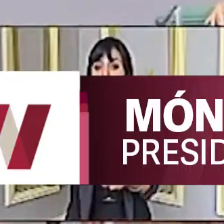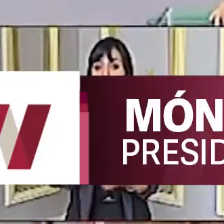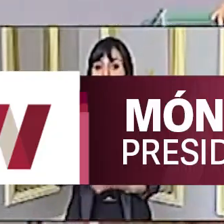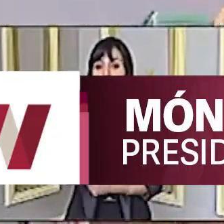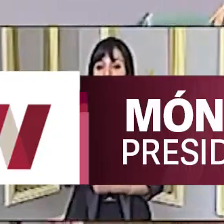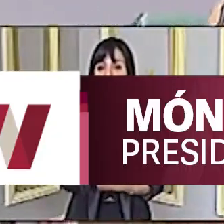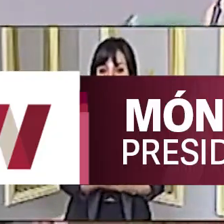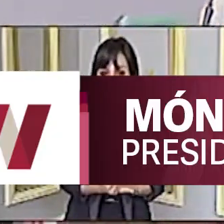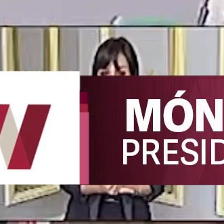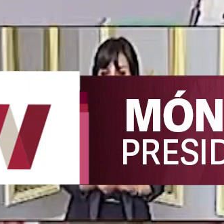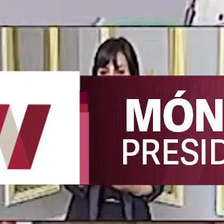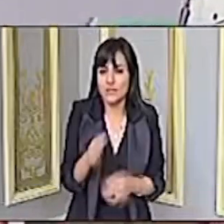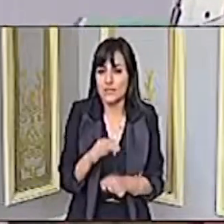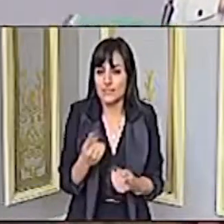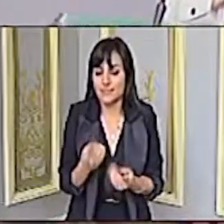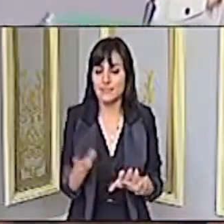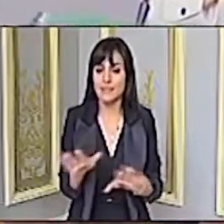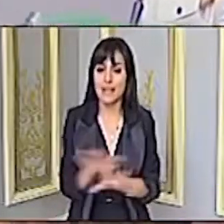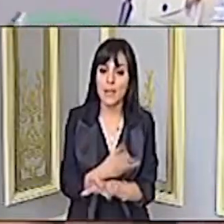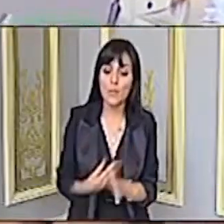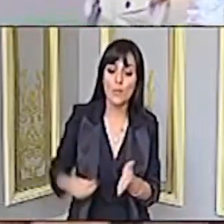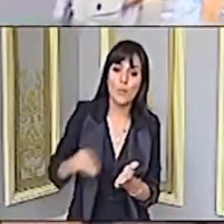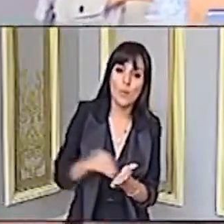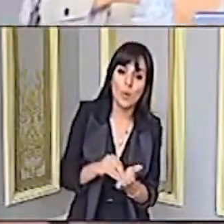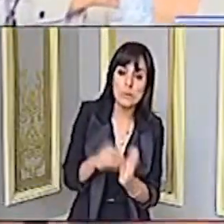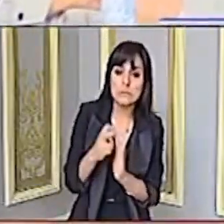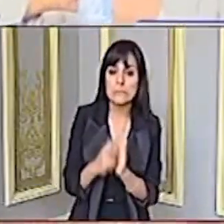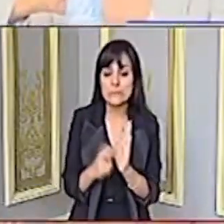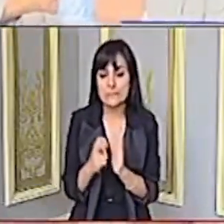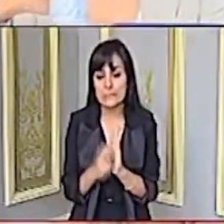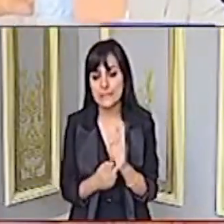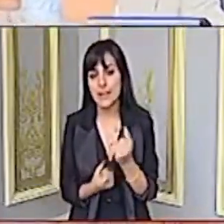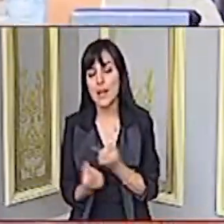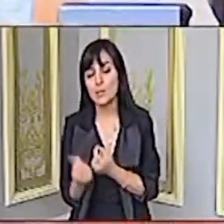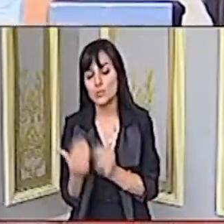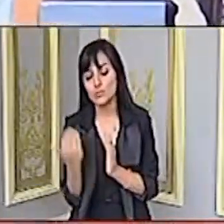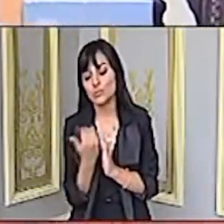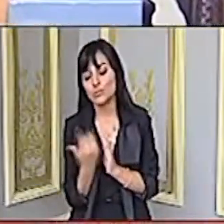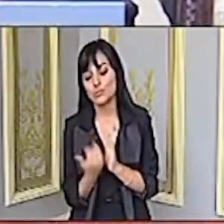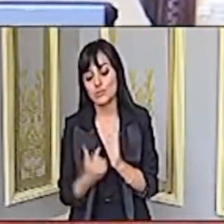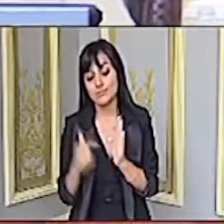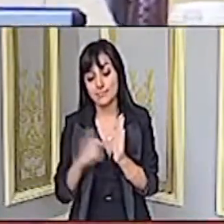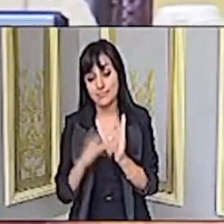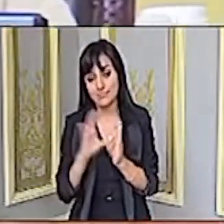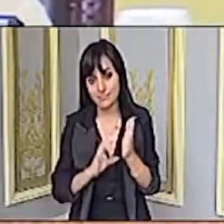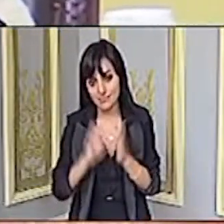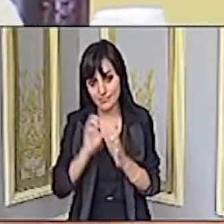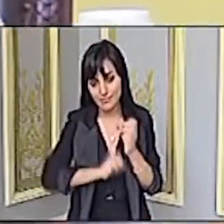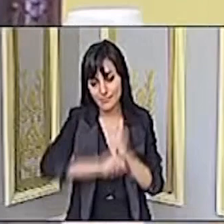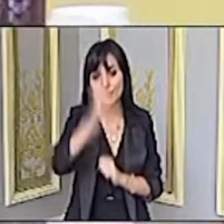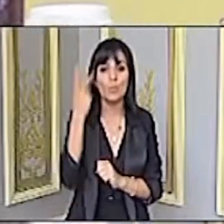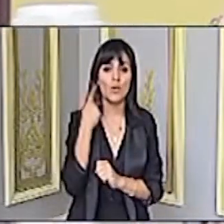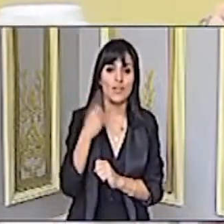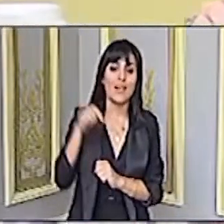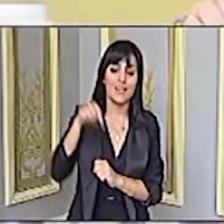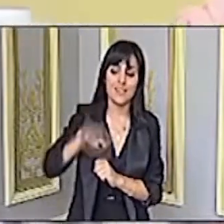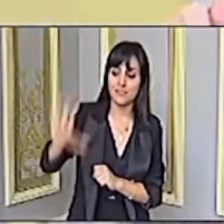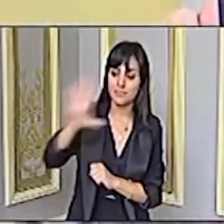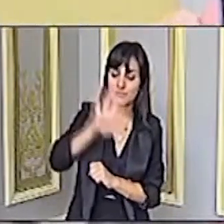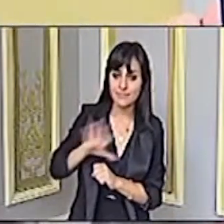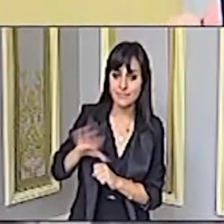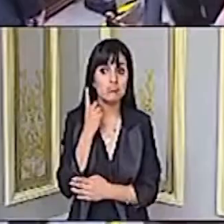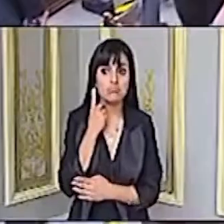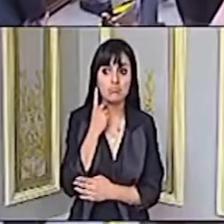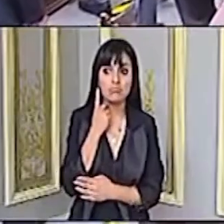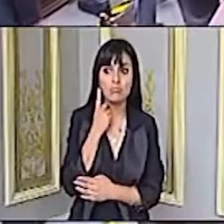de decreto por el que se reforman, adicionan y derogan diversas disposiciones de la Constitución Política del Estado Libre Soberano